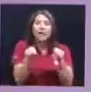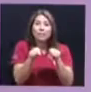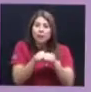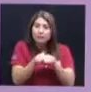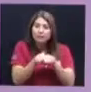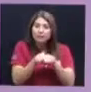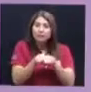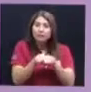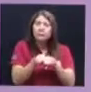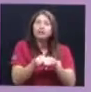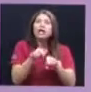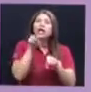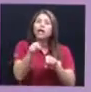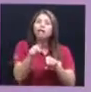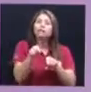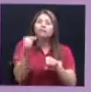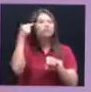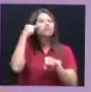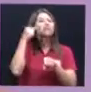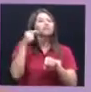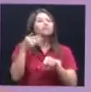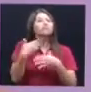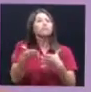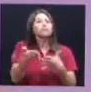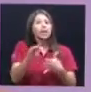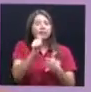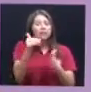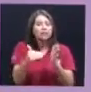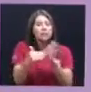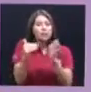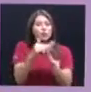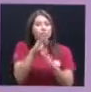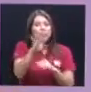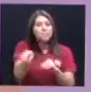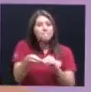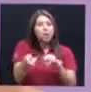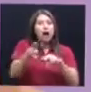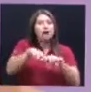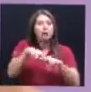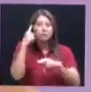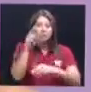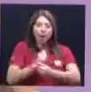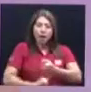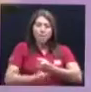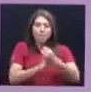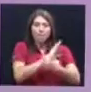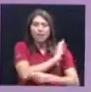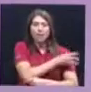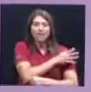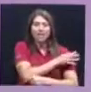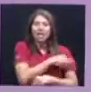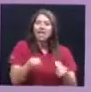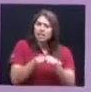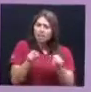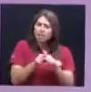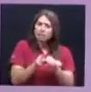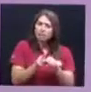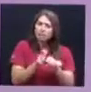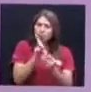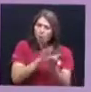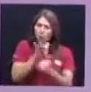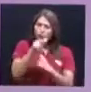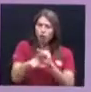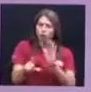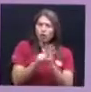proyectó 10 millones más para también apoyar a Palestina y metió un proyecto de